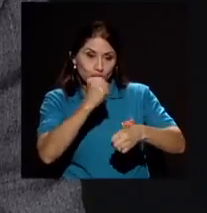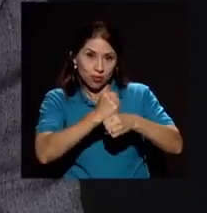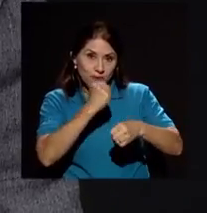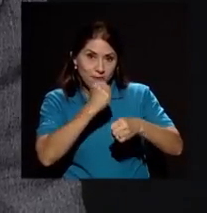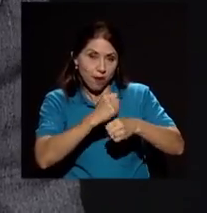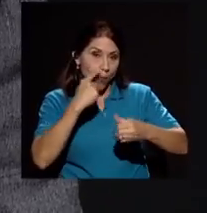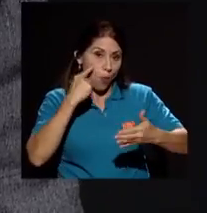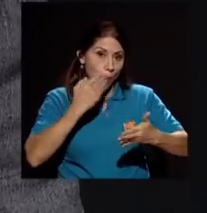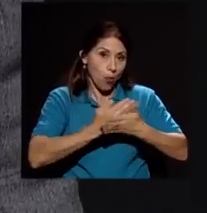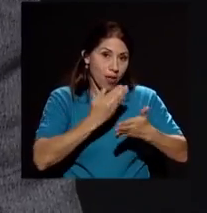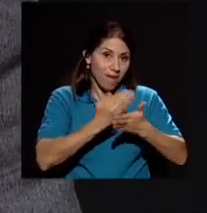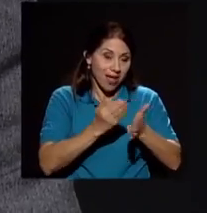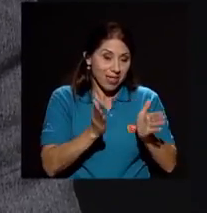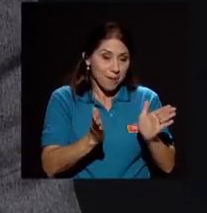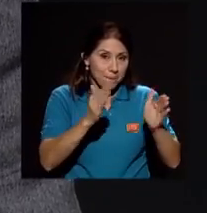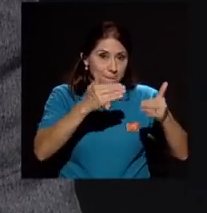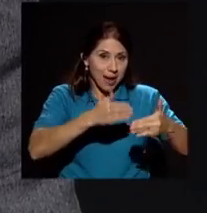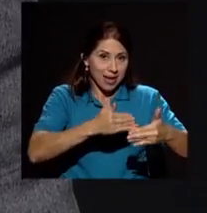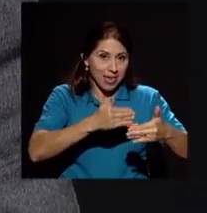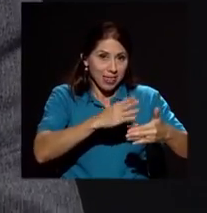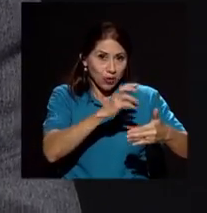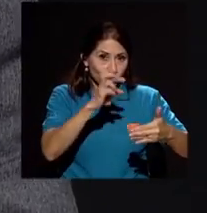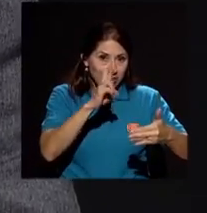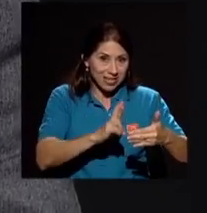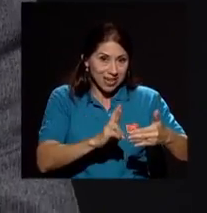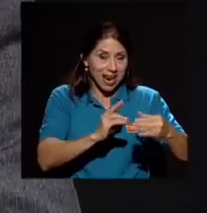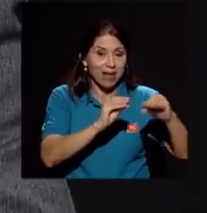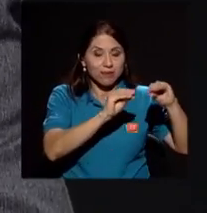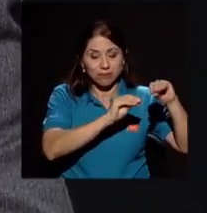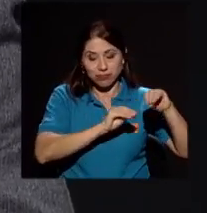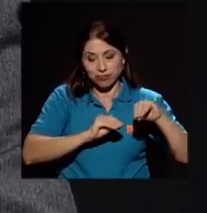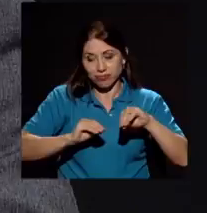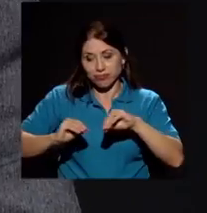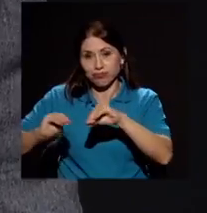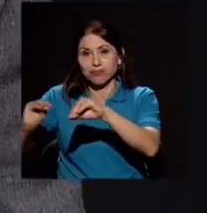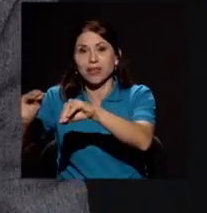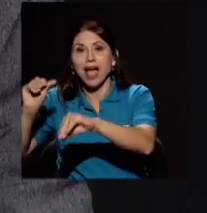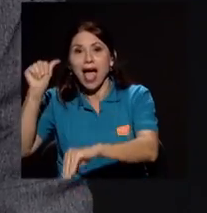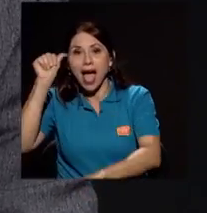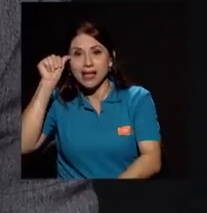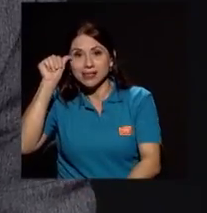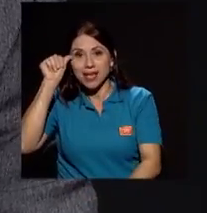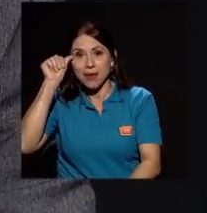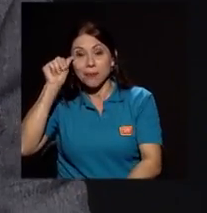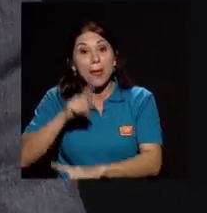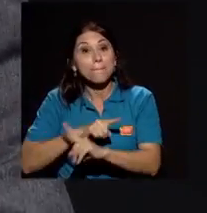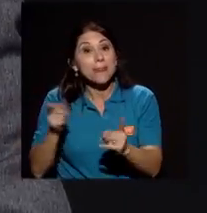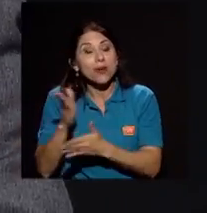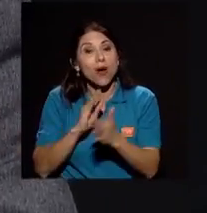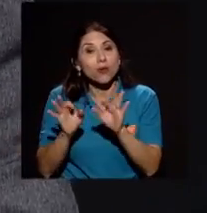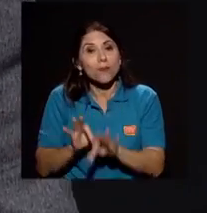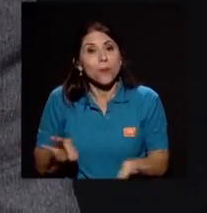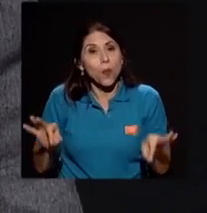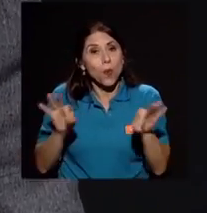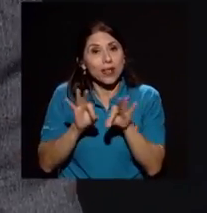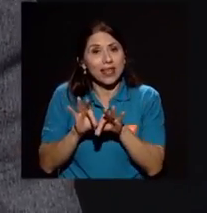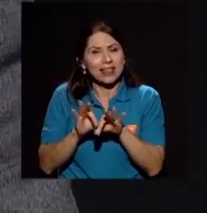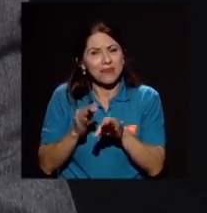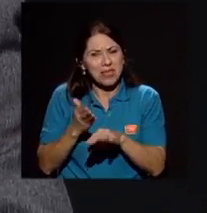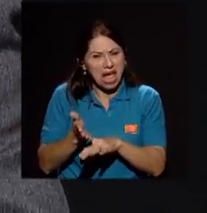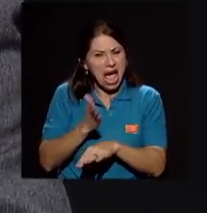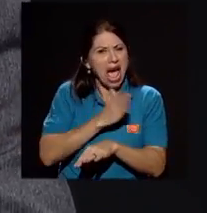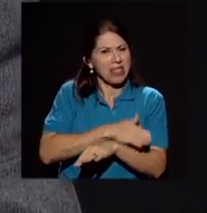y empaque de costa rica asia pero hay algo importante antes de esa fecha pocos